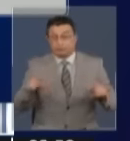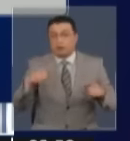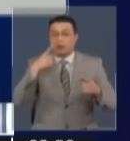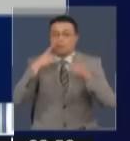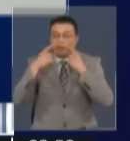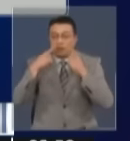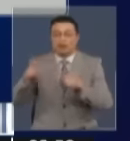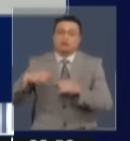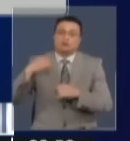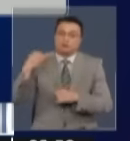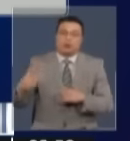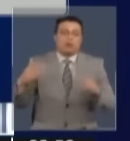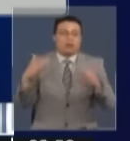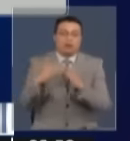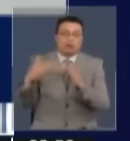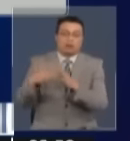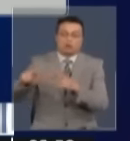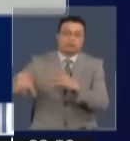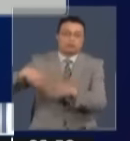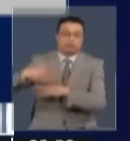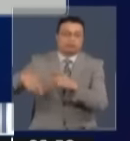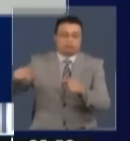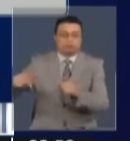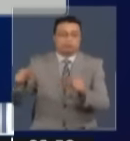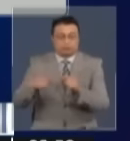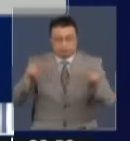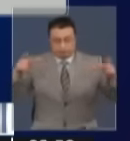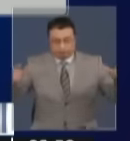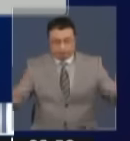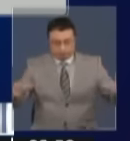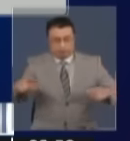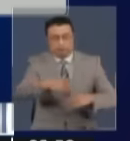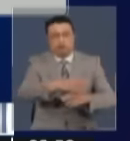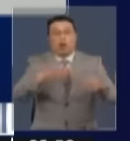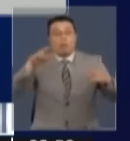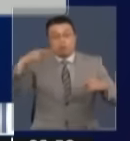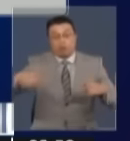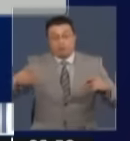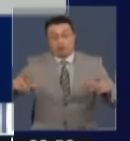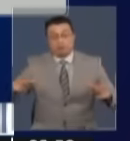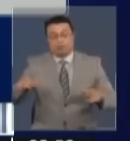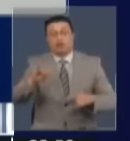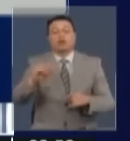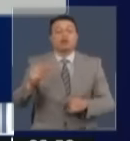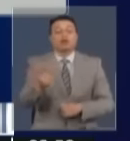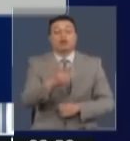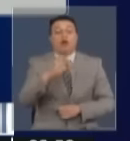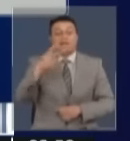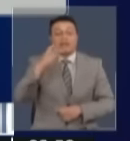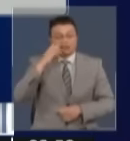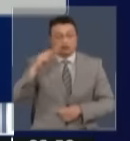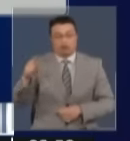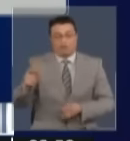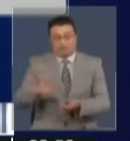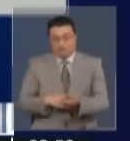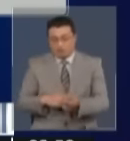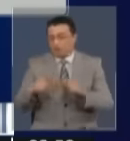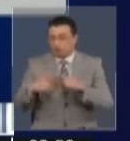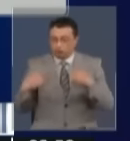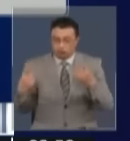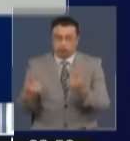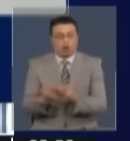riesgo permanentemente su seguridad, sus propiedades y todo, y sus vecinos y la gente, su familia. Sí, por lo